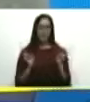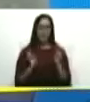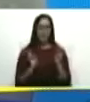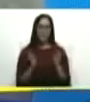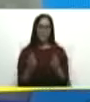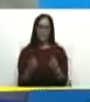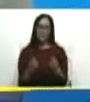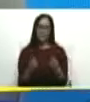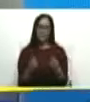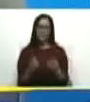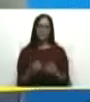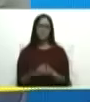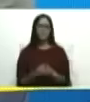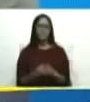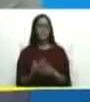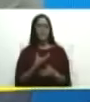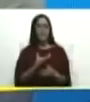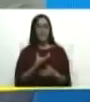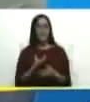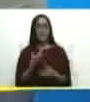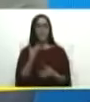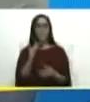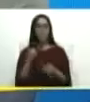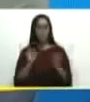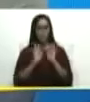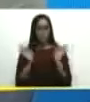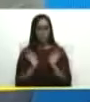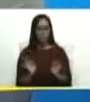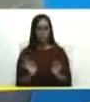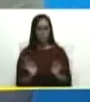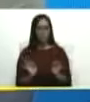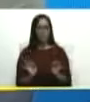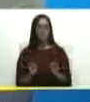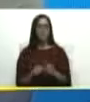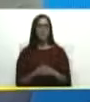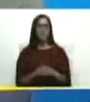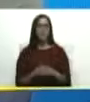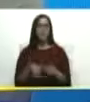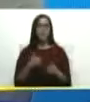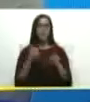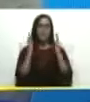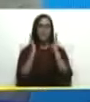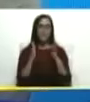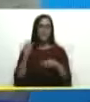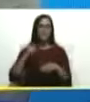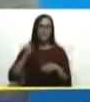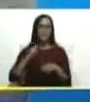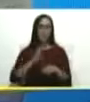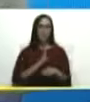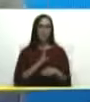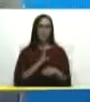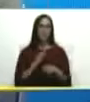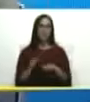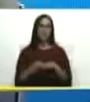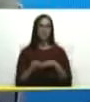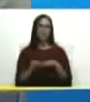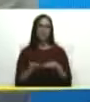que es para las alcaldías la mejor forma y la forma más eficiente de poder atender las necesidades propias de su municipio.